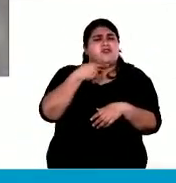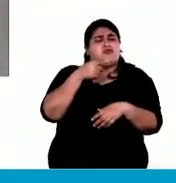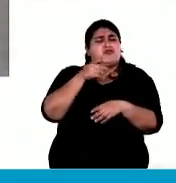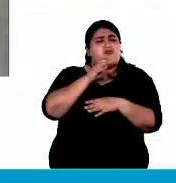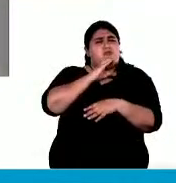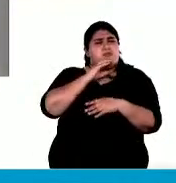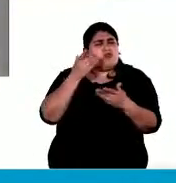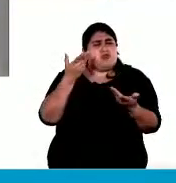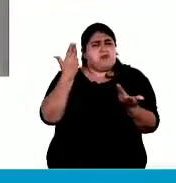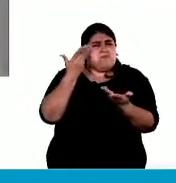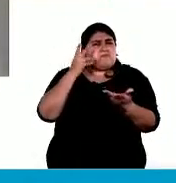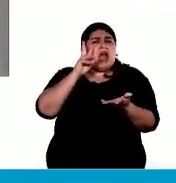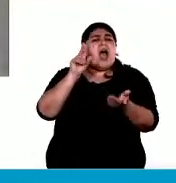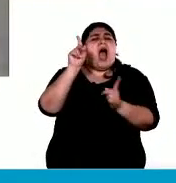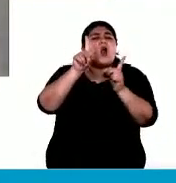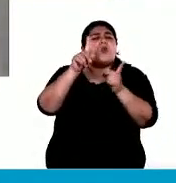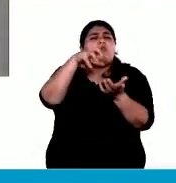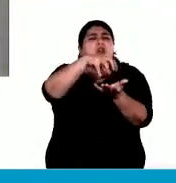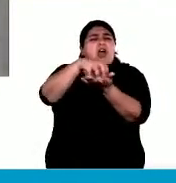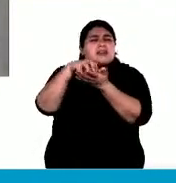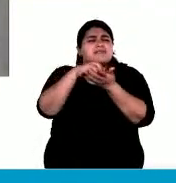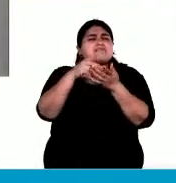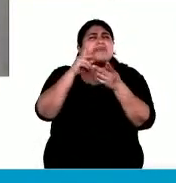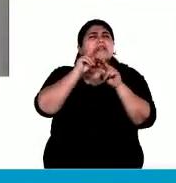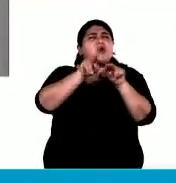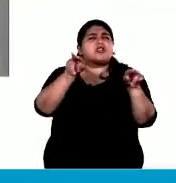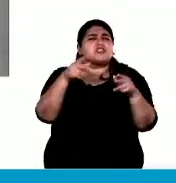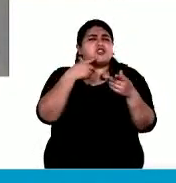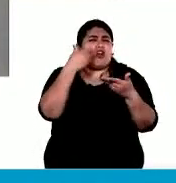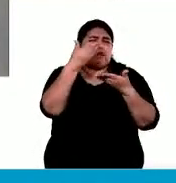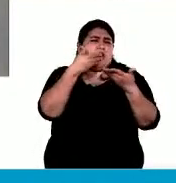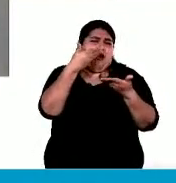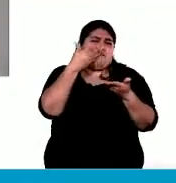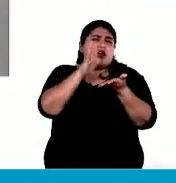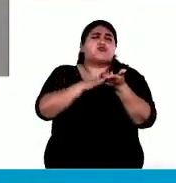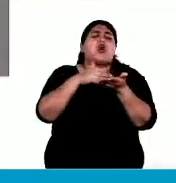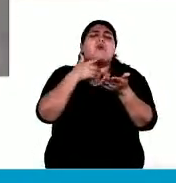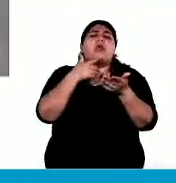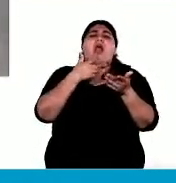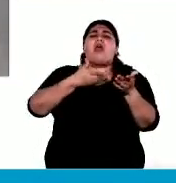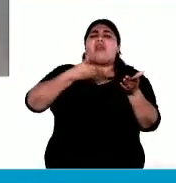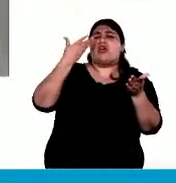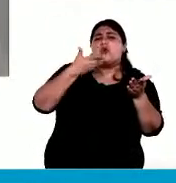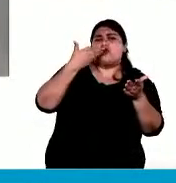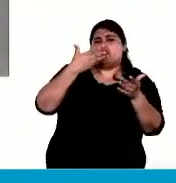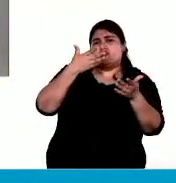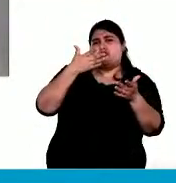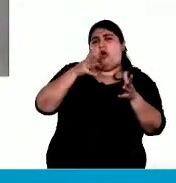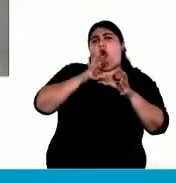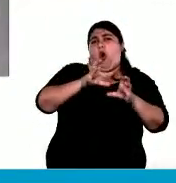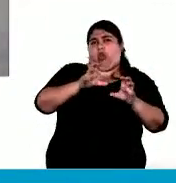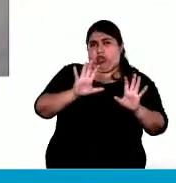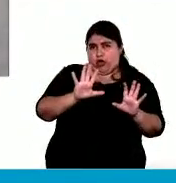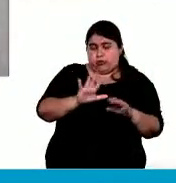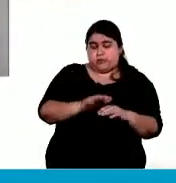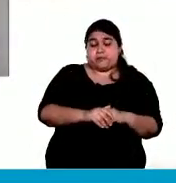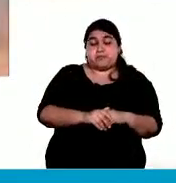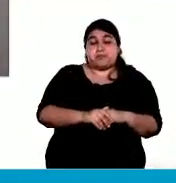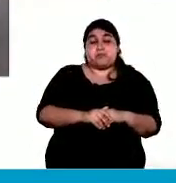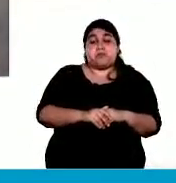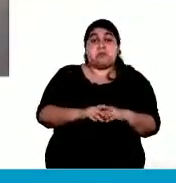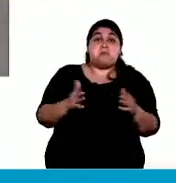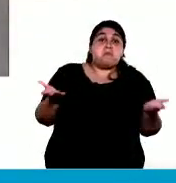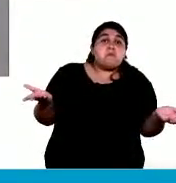observatorio algunos expositores hacían hincapié sobre el discurso del odio. Bien, ¿acaso no